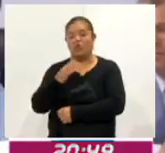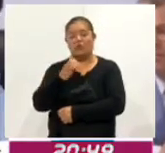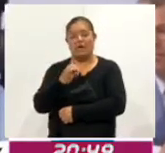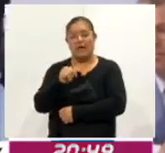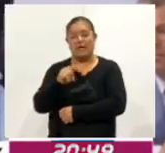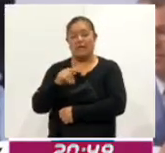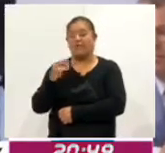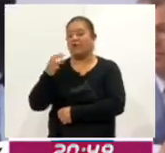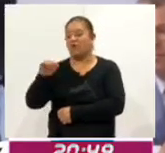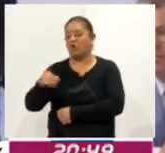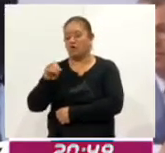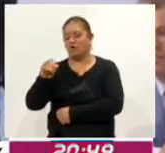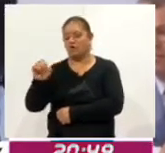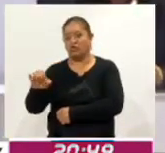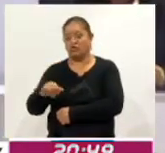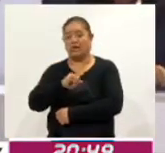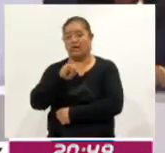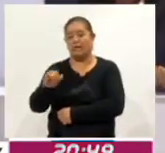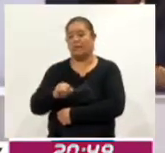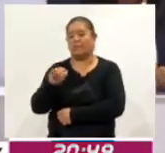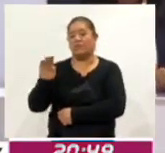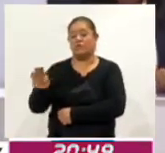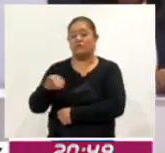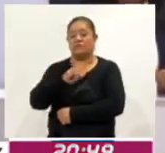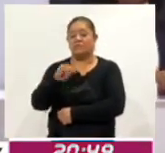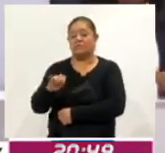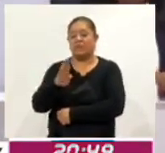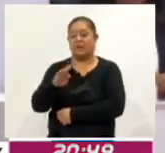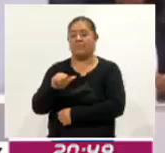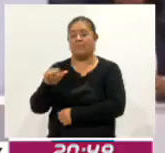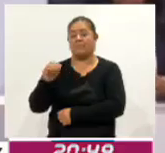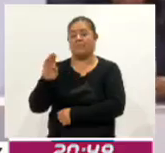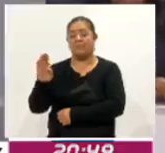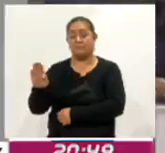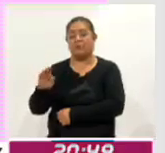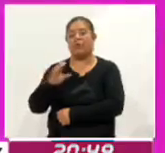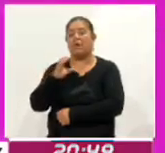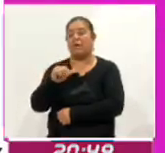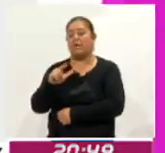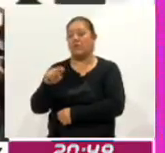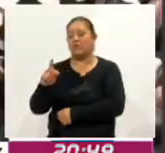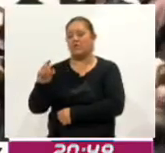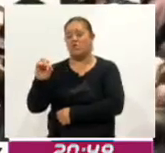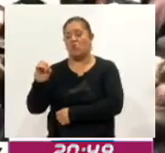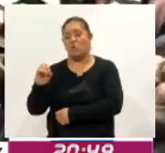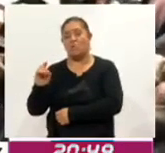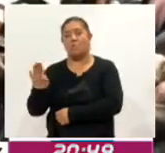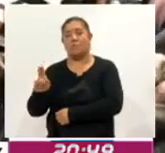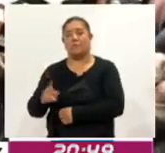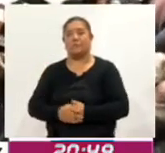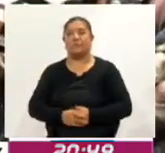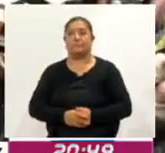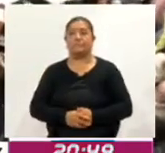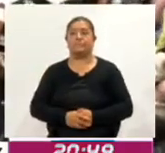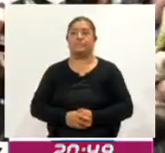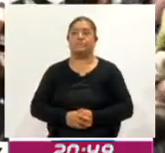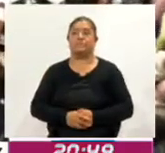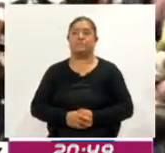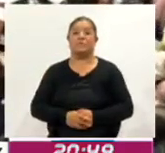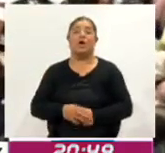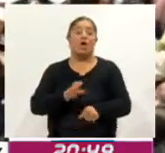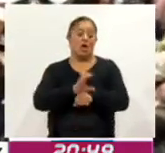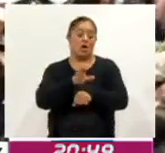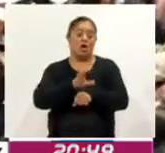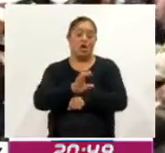Brito, Daniel Ceballos, Javier Bertucci, Benjamín Nauseo y Claudio Fermín. El Congreso de Colombia concluyó su periodo ordinario